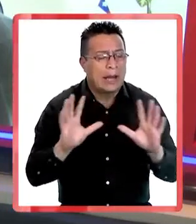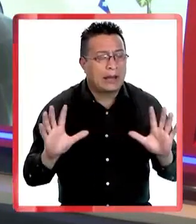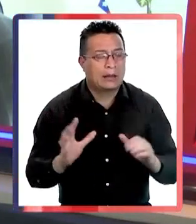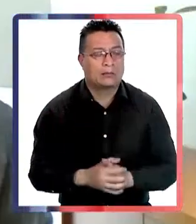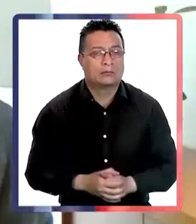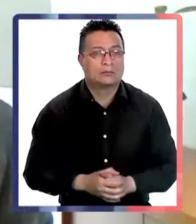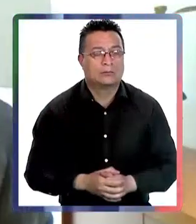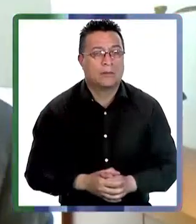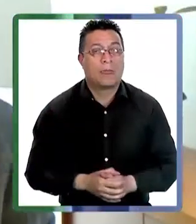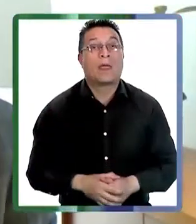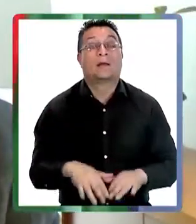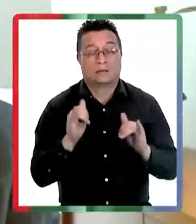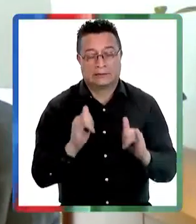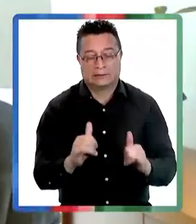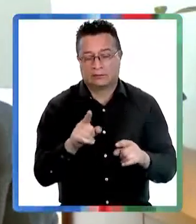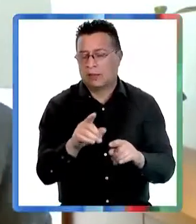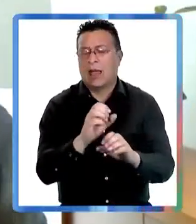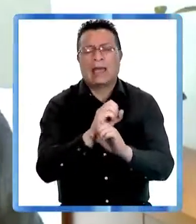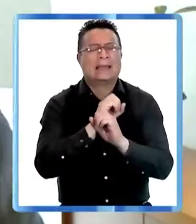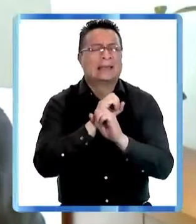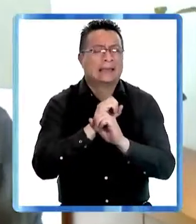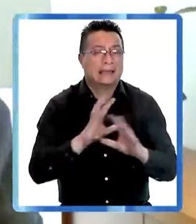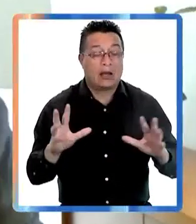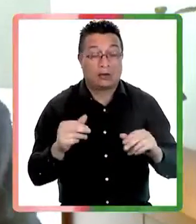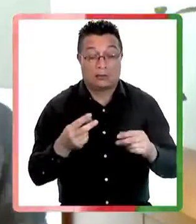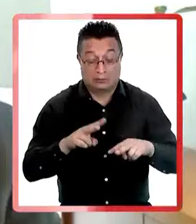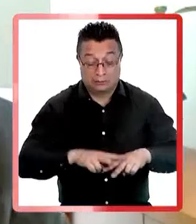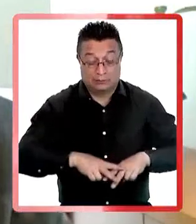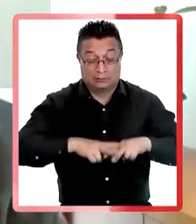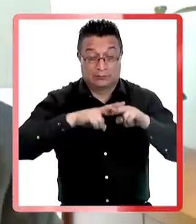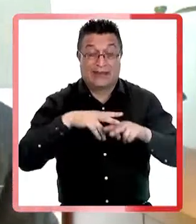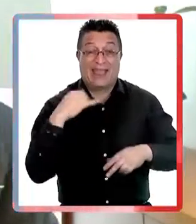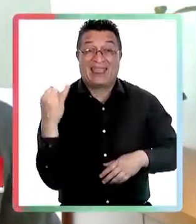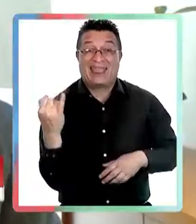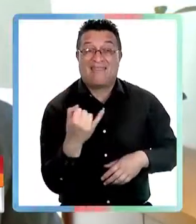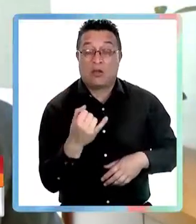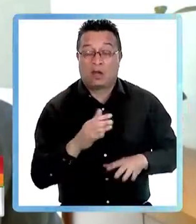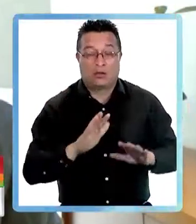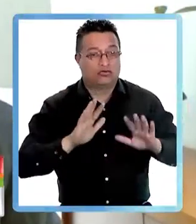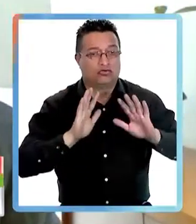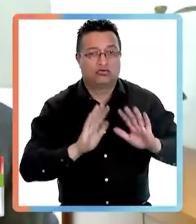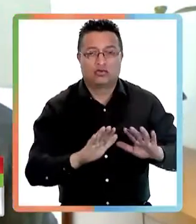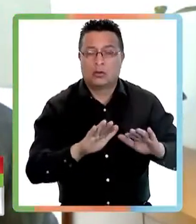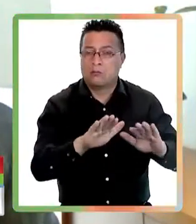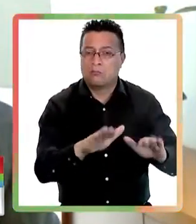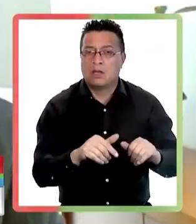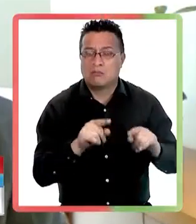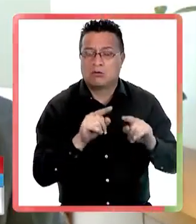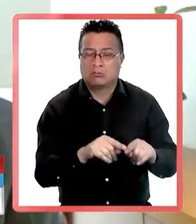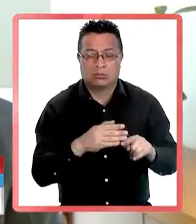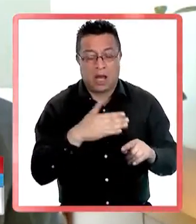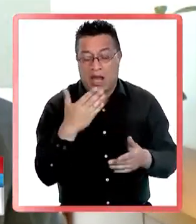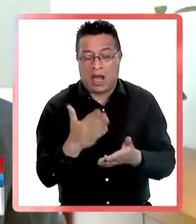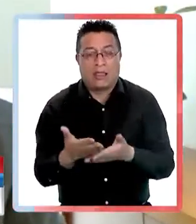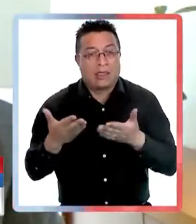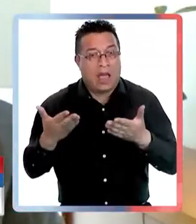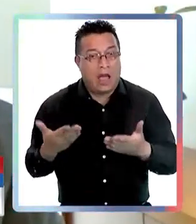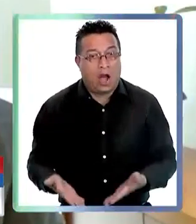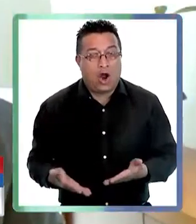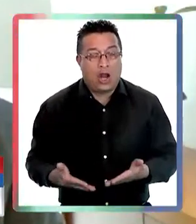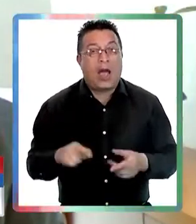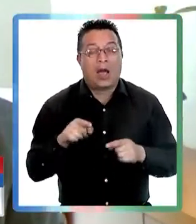por favor. Yo en esto quiero ser tajante. La capitalización individual se mantiene en los mismos términos que existe en la